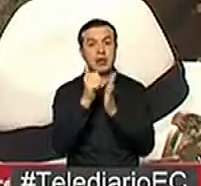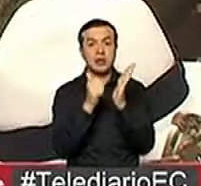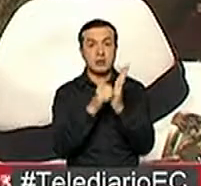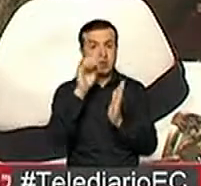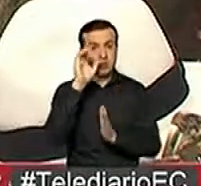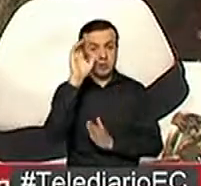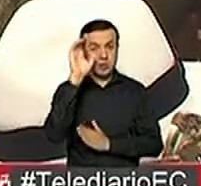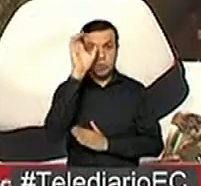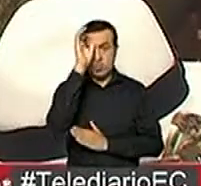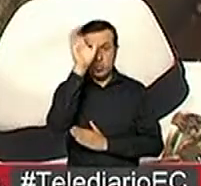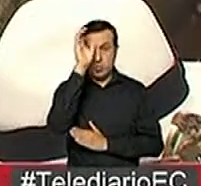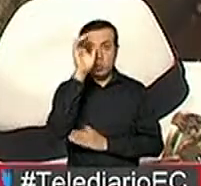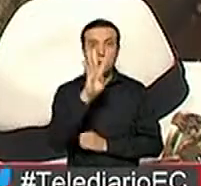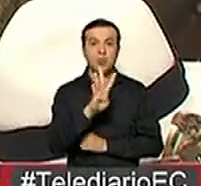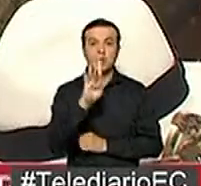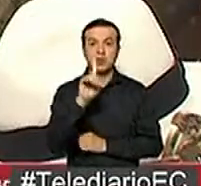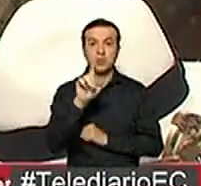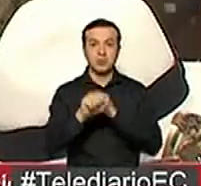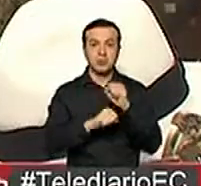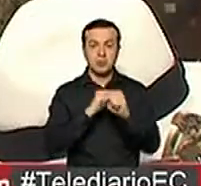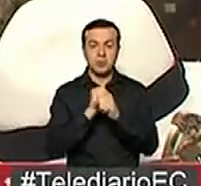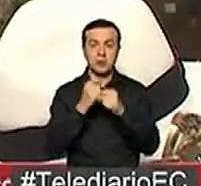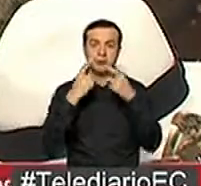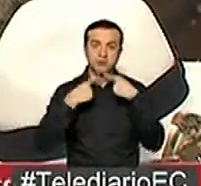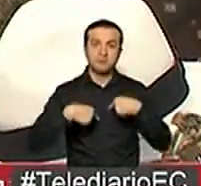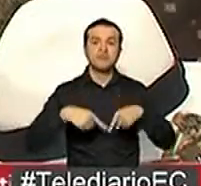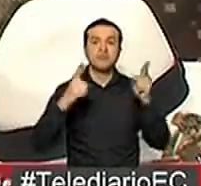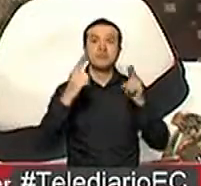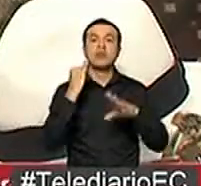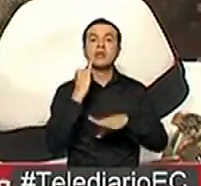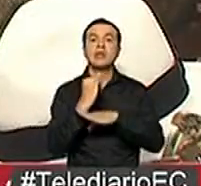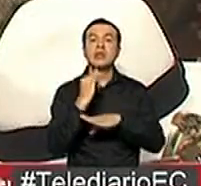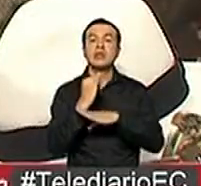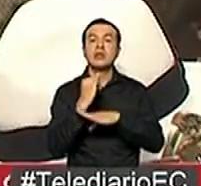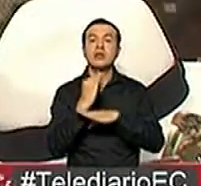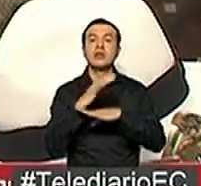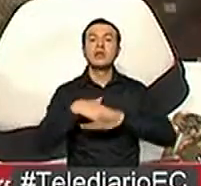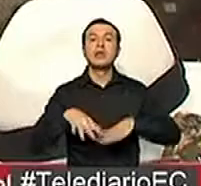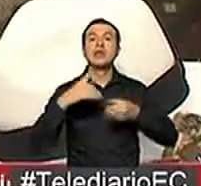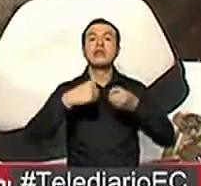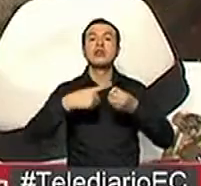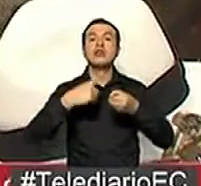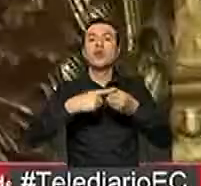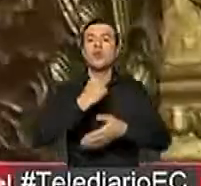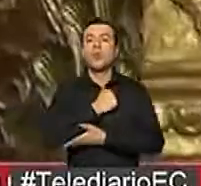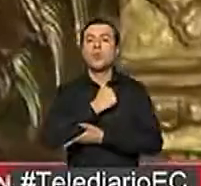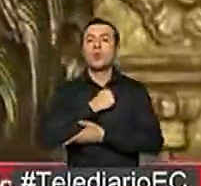cultural para celebrar los 41 años de la declaratoria de Quito como Patrimonio de la Humanidad.